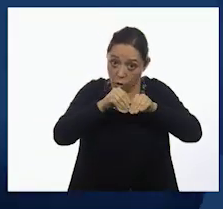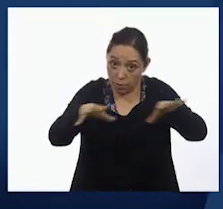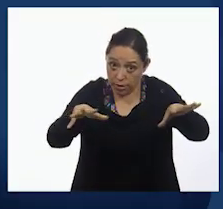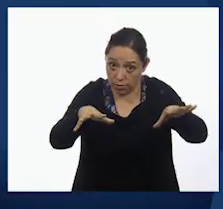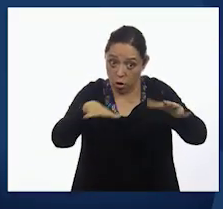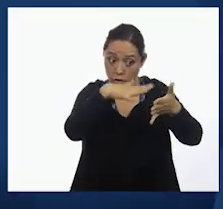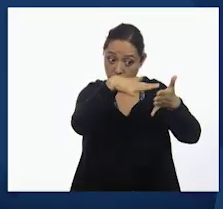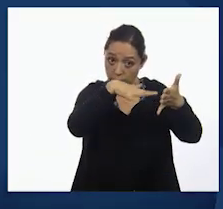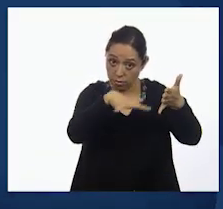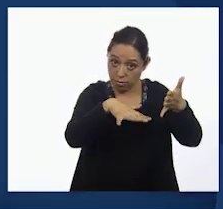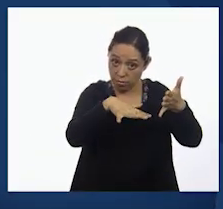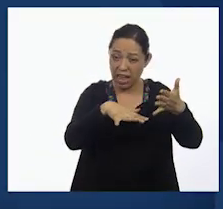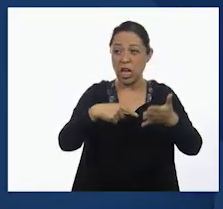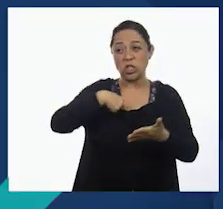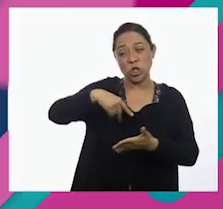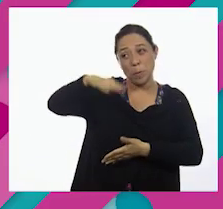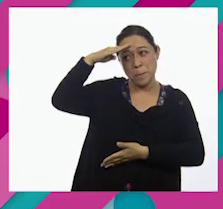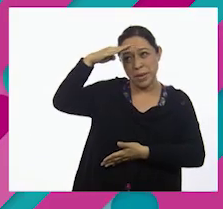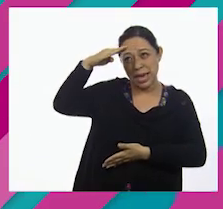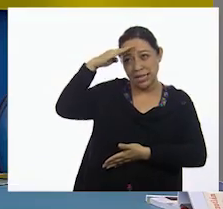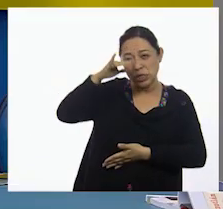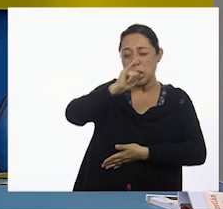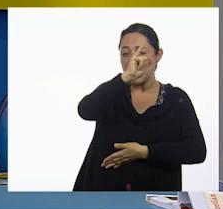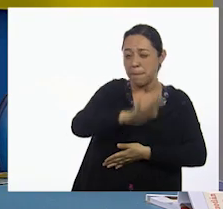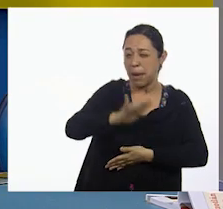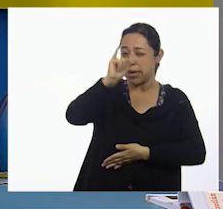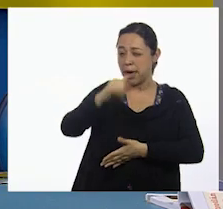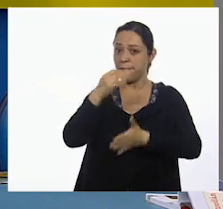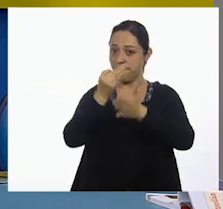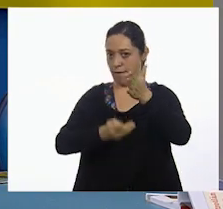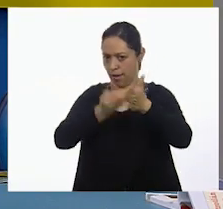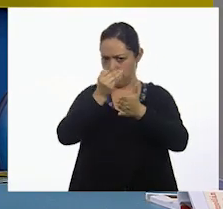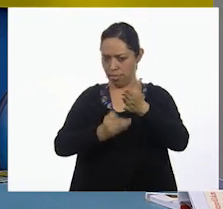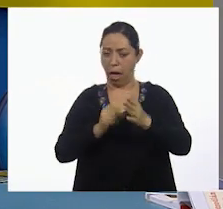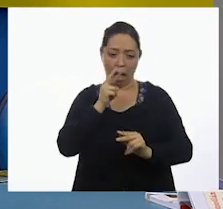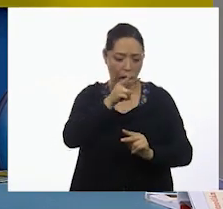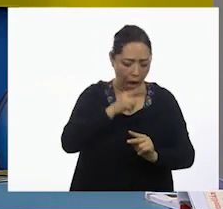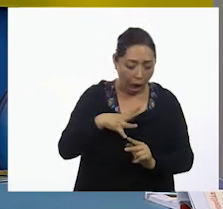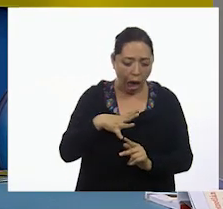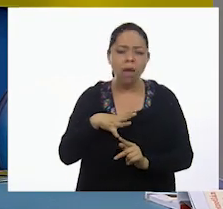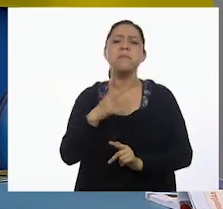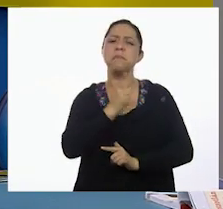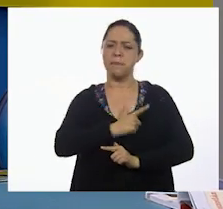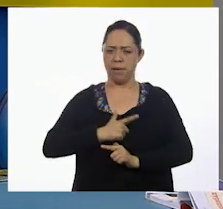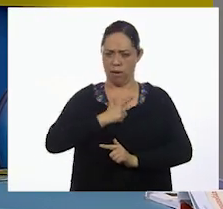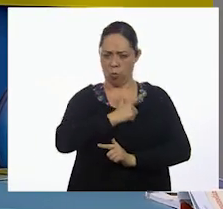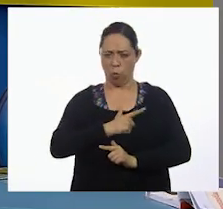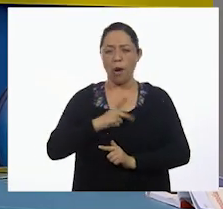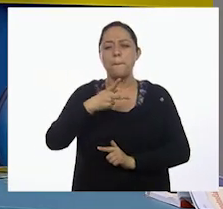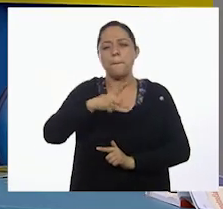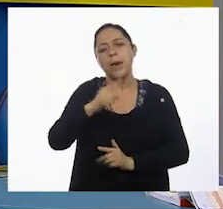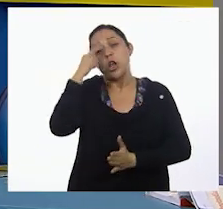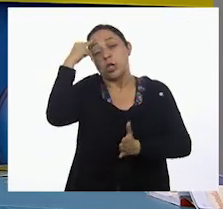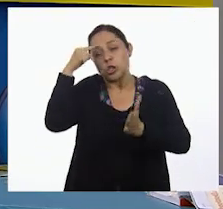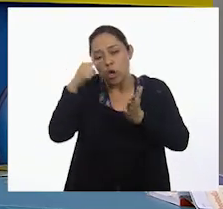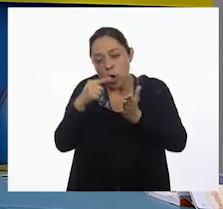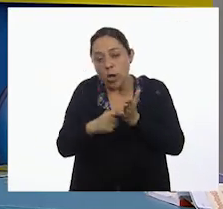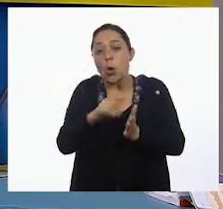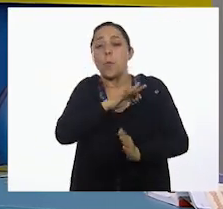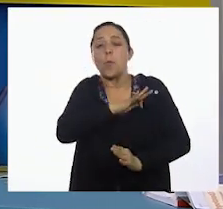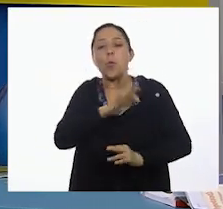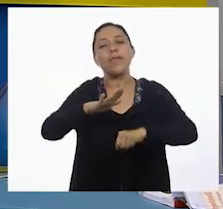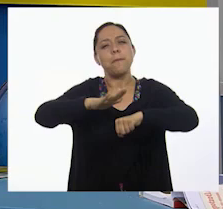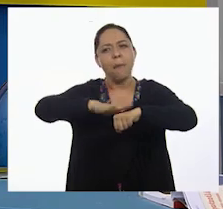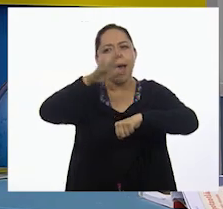yo pienso que faltarían imágenes, me gustan las que están, pero creo que podría nutrirse más este reportaje con